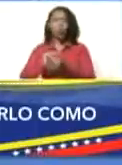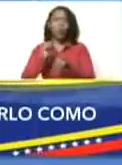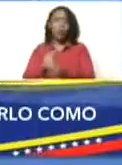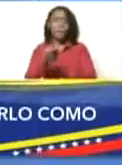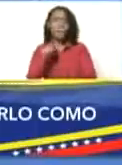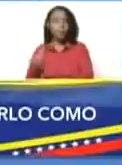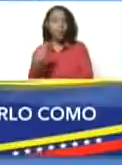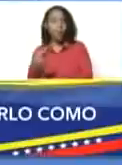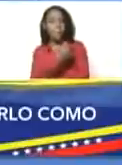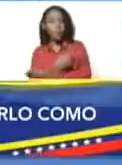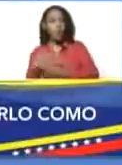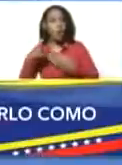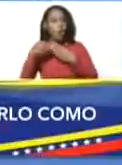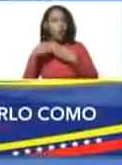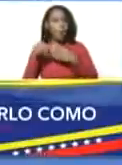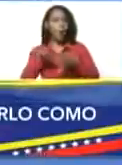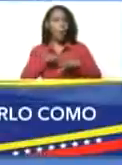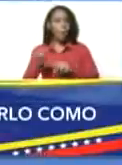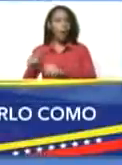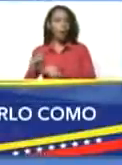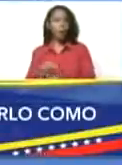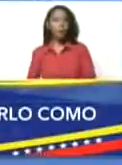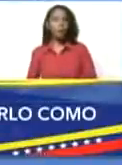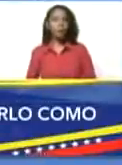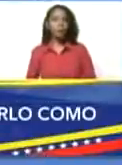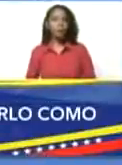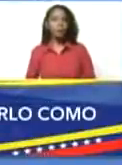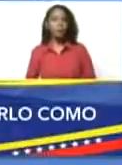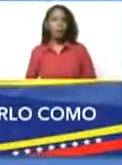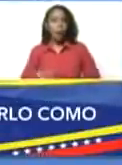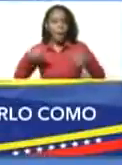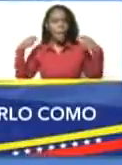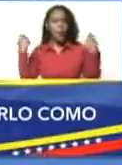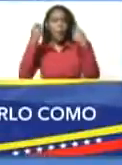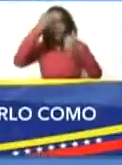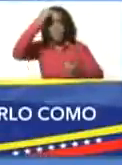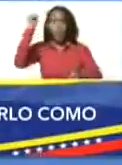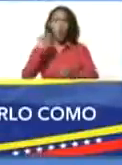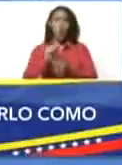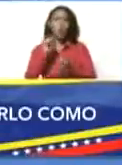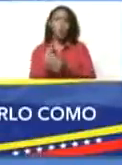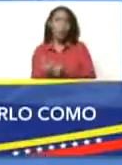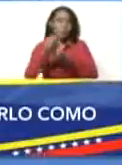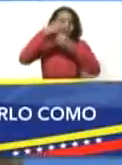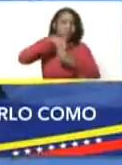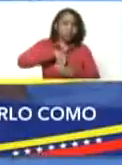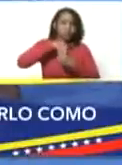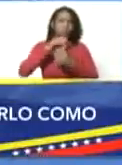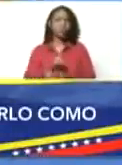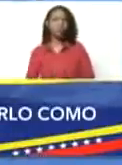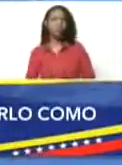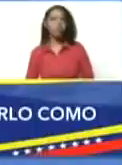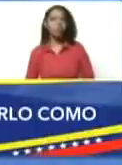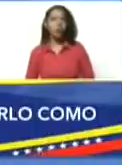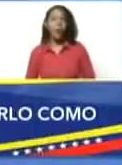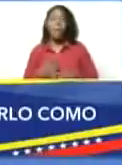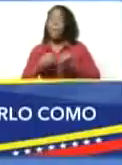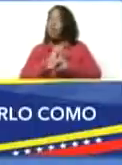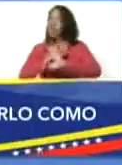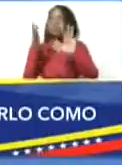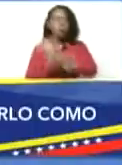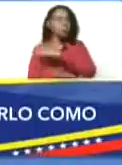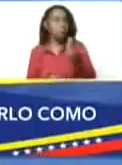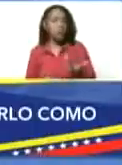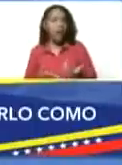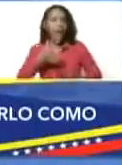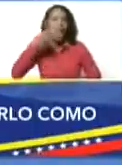con millones de dólares para el imperialismo, en campañas brutales a lo interno. Pero al final